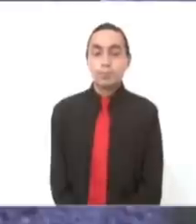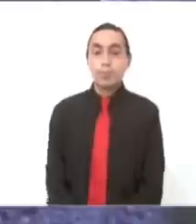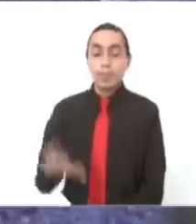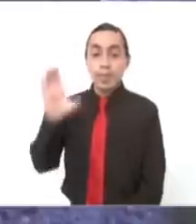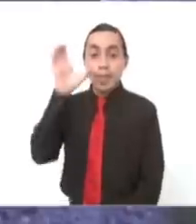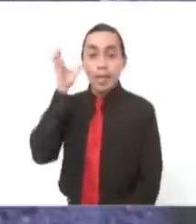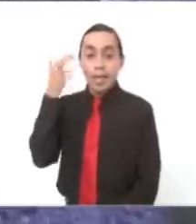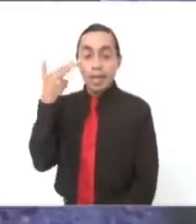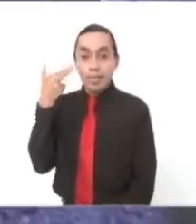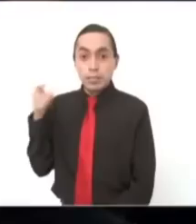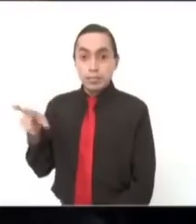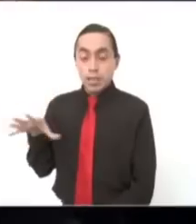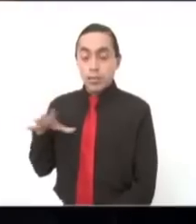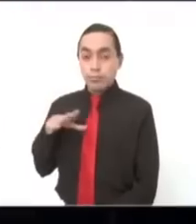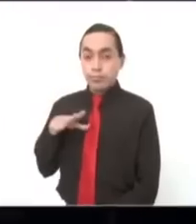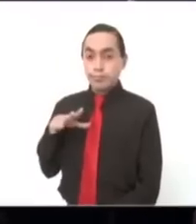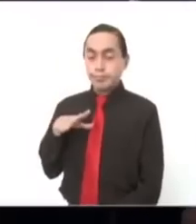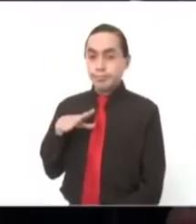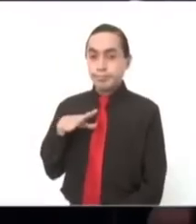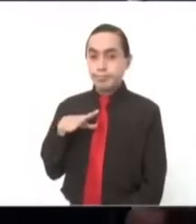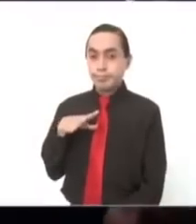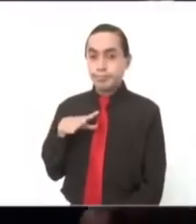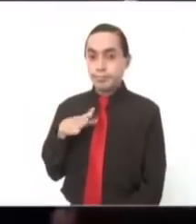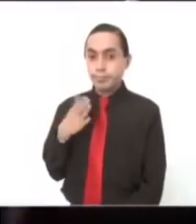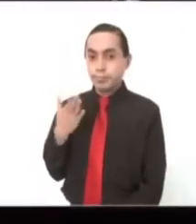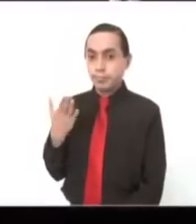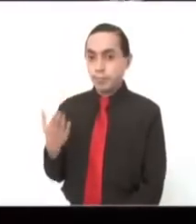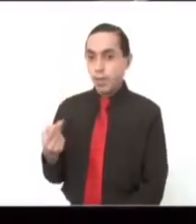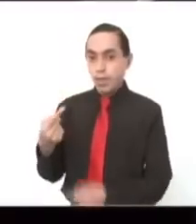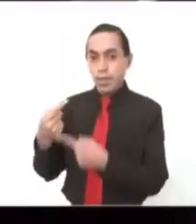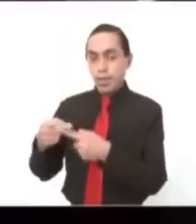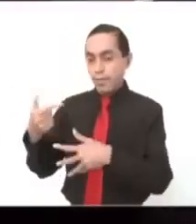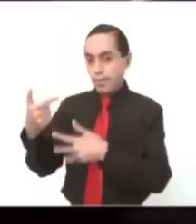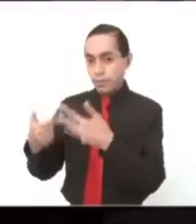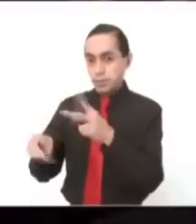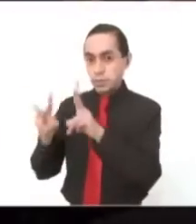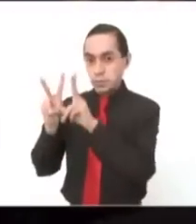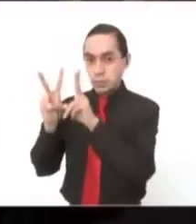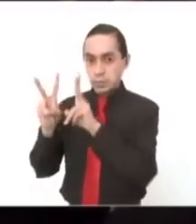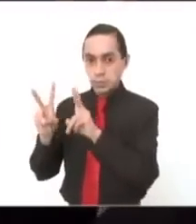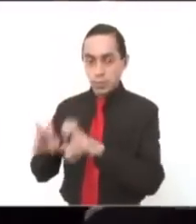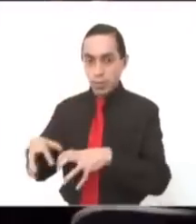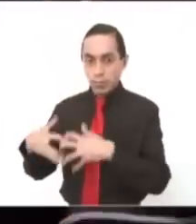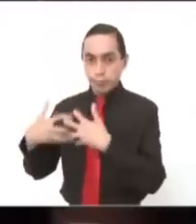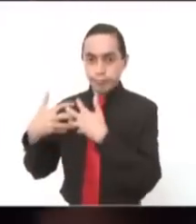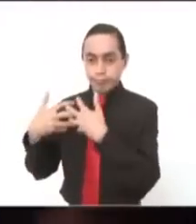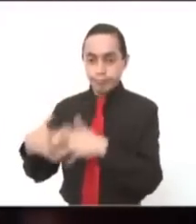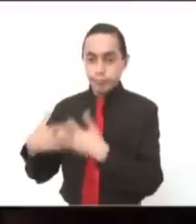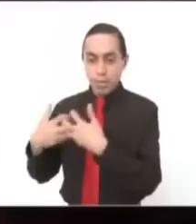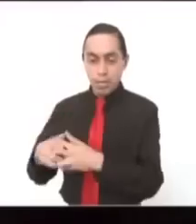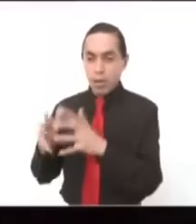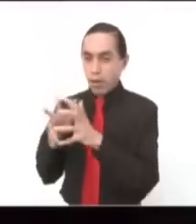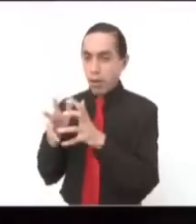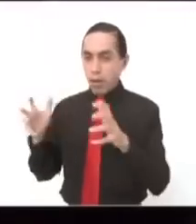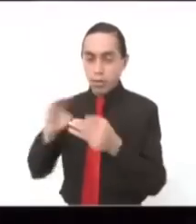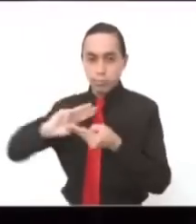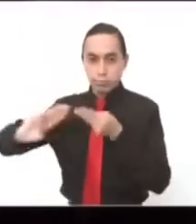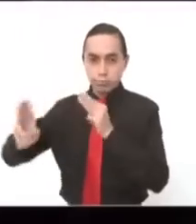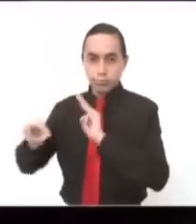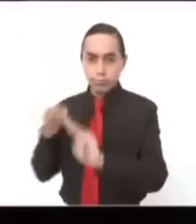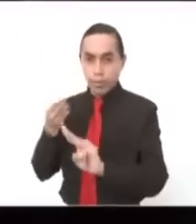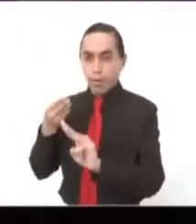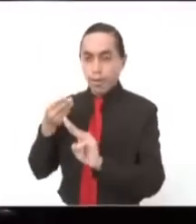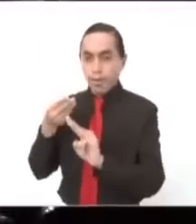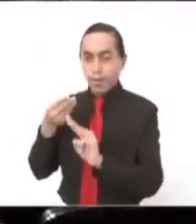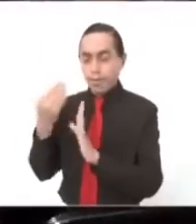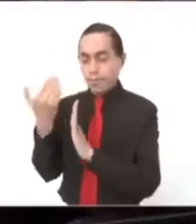China está profundizando con todas las categorías industriales del mundo y la mayor escala manufacturera global, la reforma estructural por